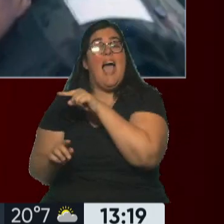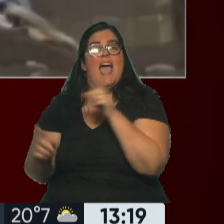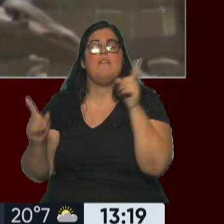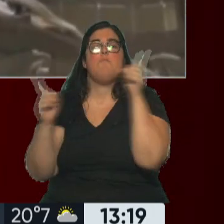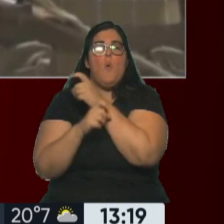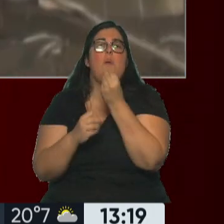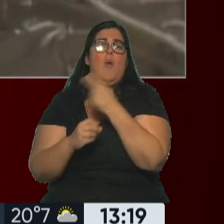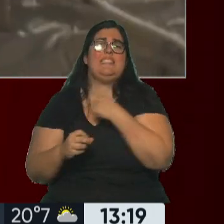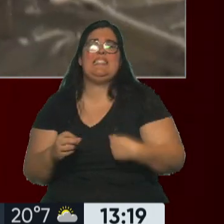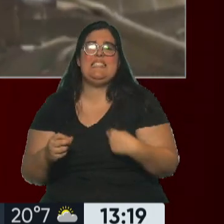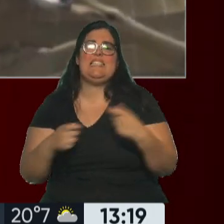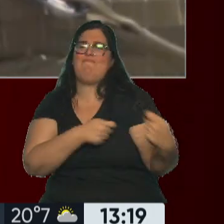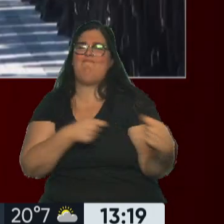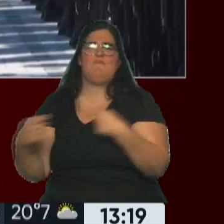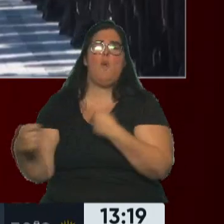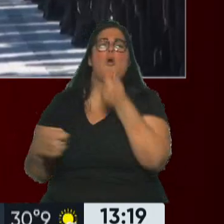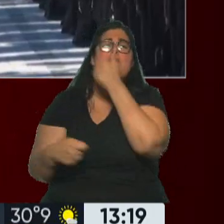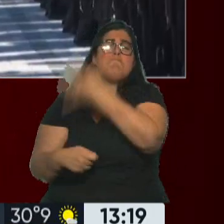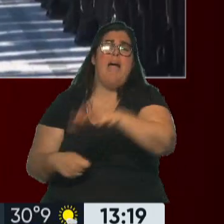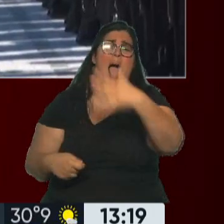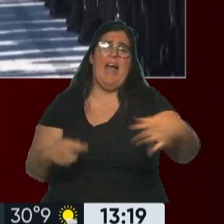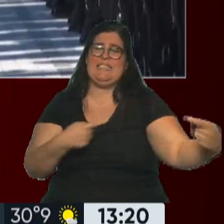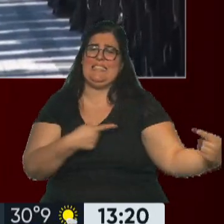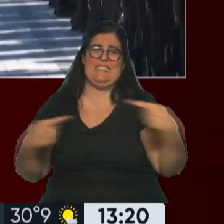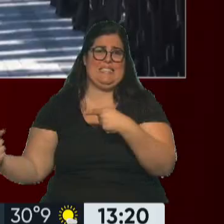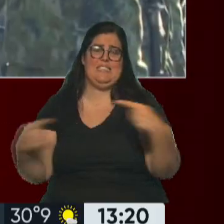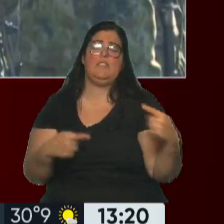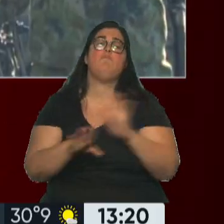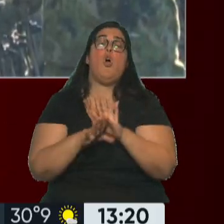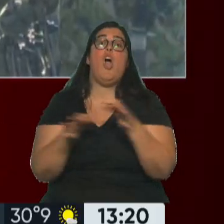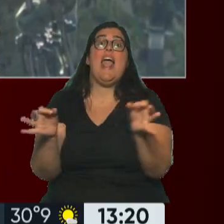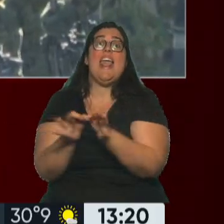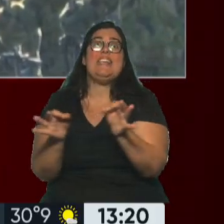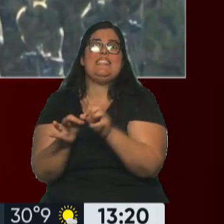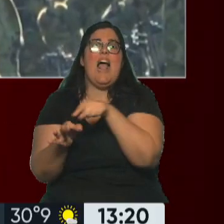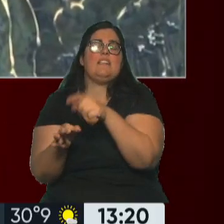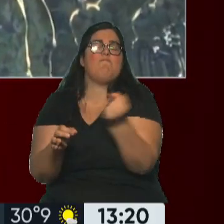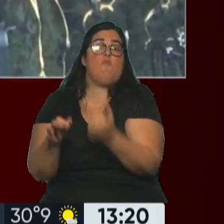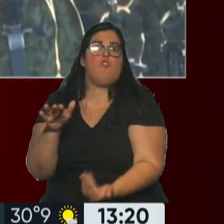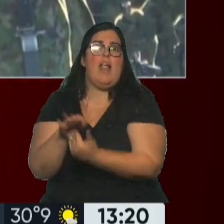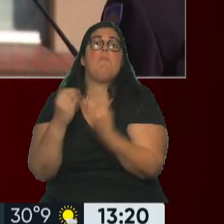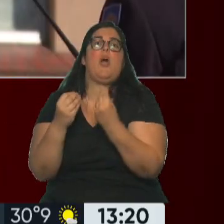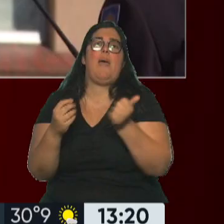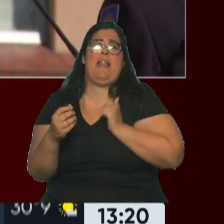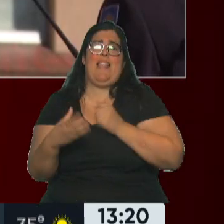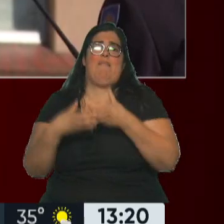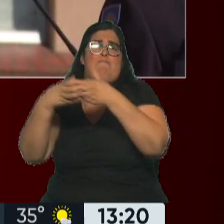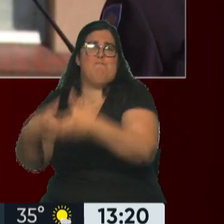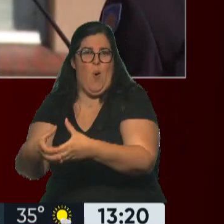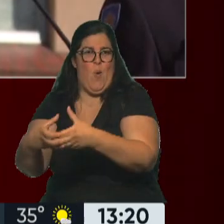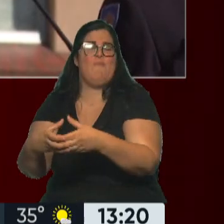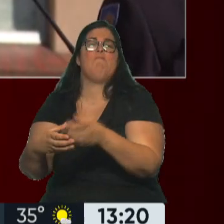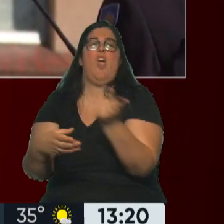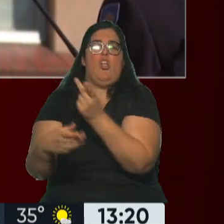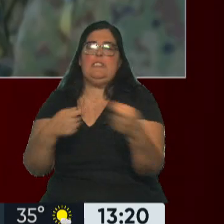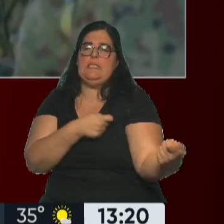disputa territorial, la disputa por los mares y lo que pueden significar las islas como enclaves militares sobre todo, es lo que